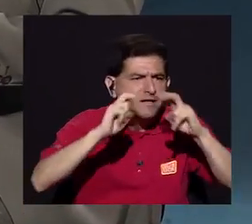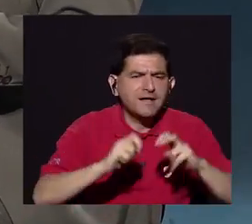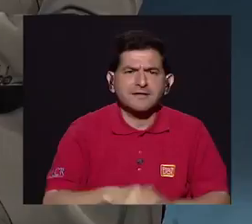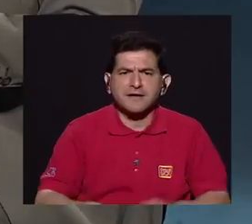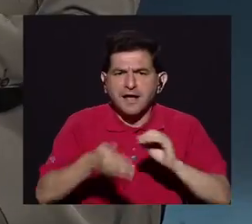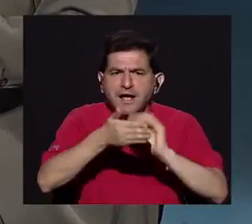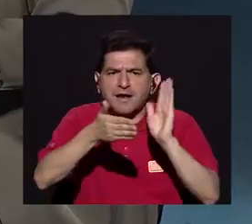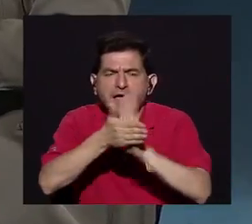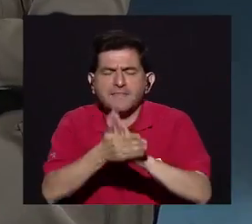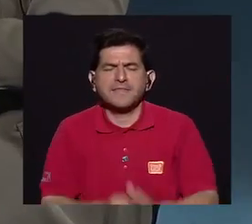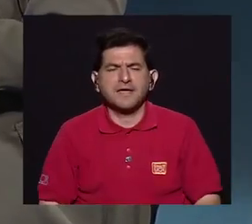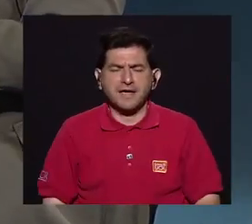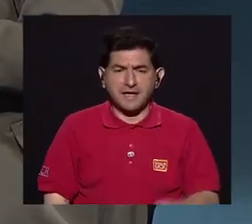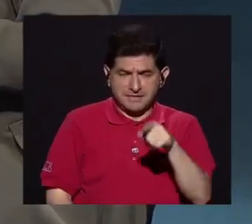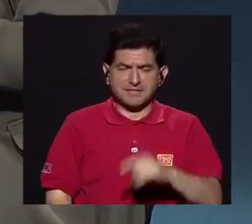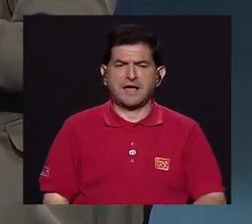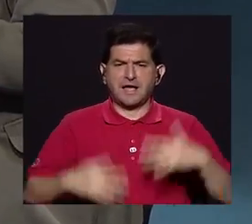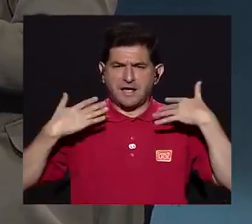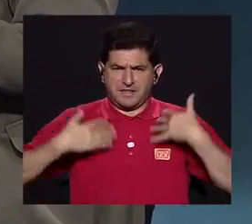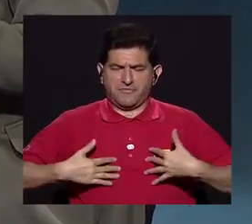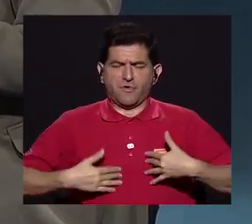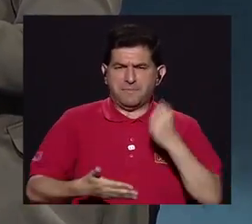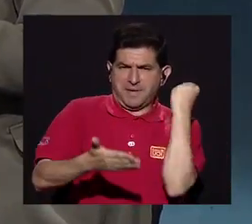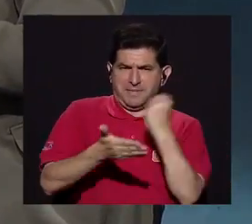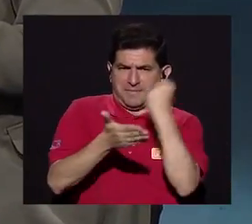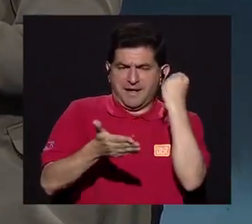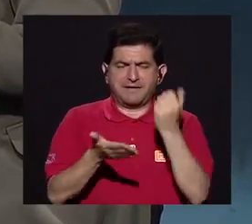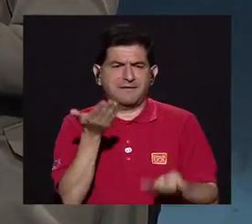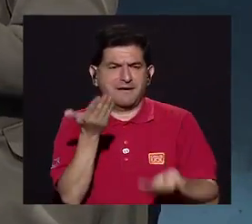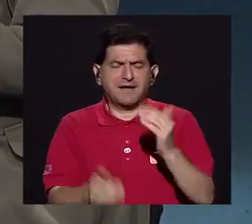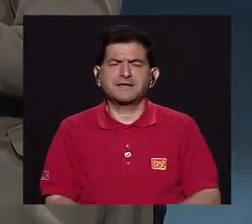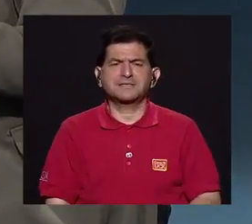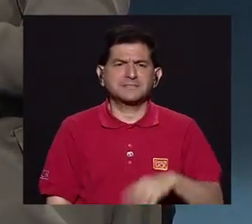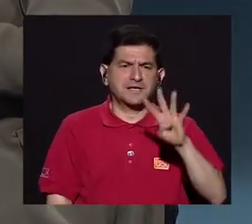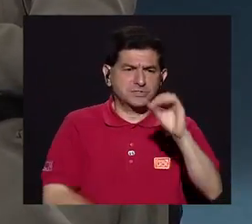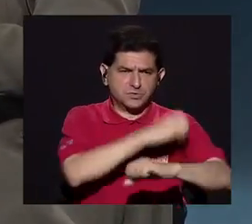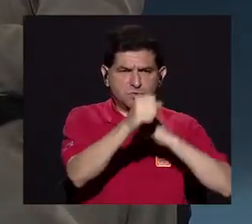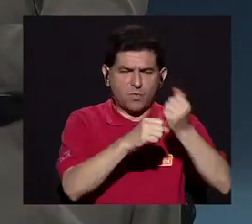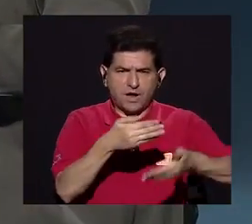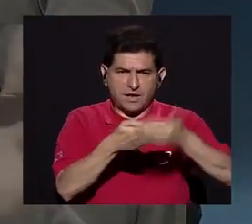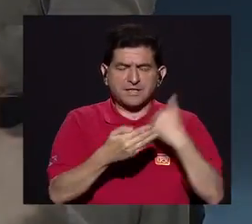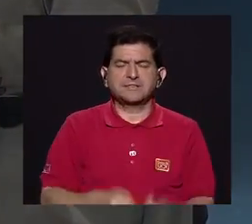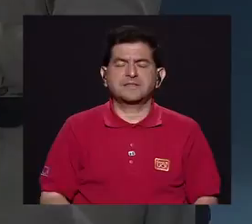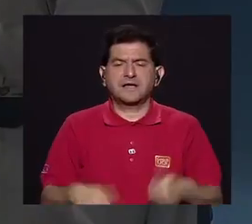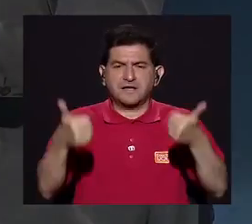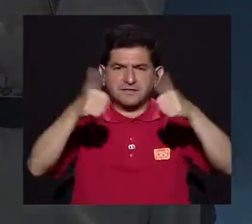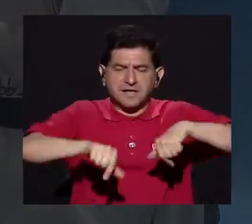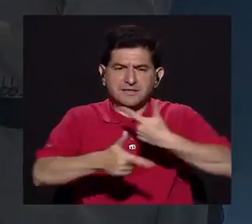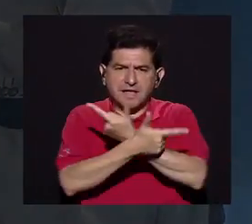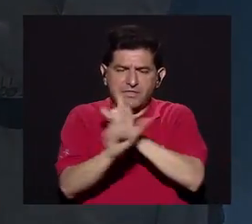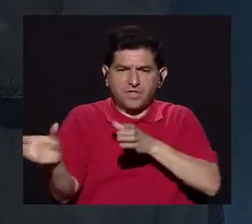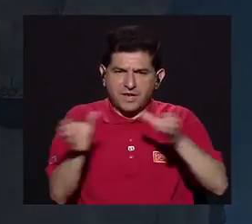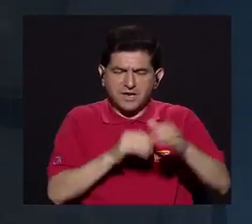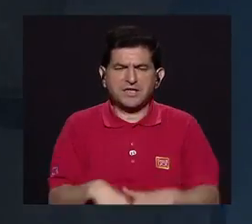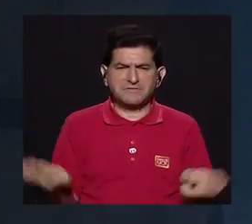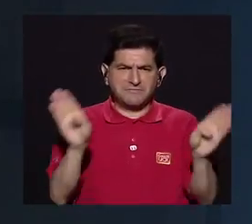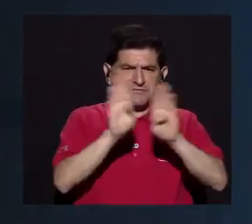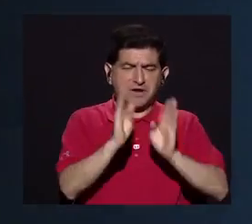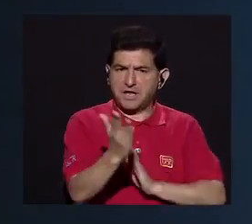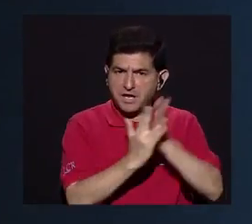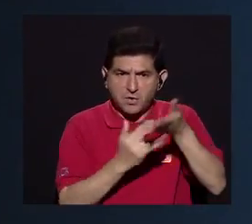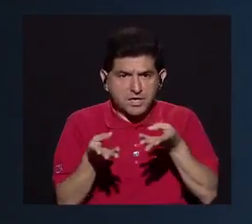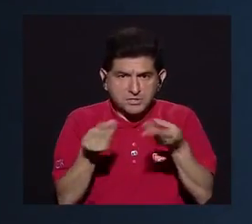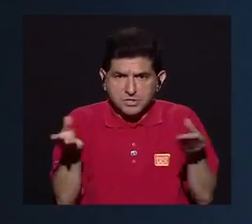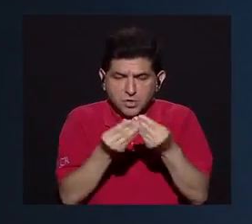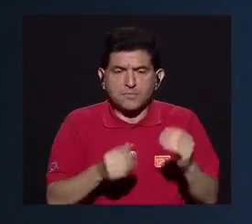ciertas etiquetas de ropa, de marcas, cuando en ese momento, bueno, hace más de 40 años, pues los tratados de libre comercio eran más cerrados y no había tanto acceso a